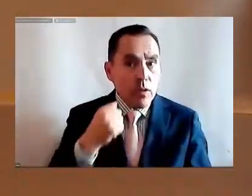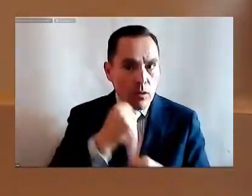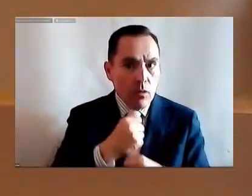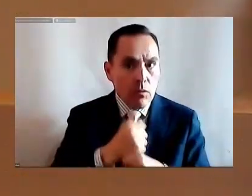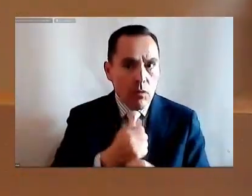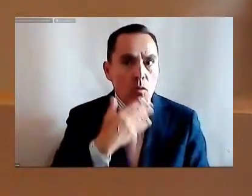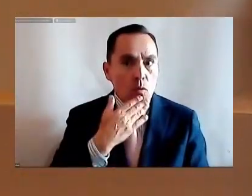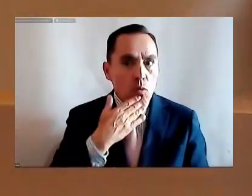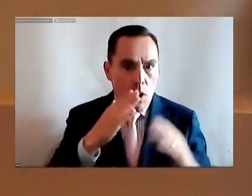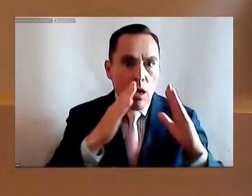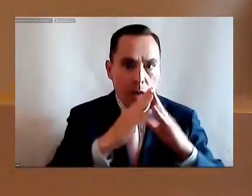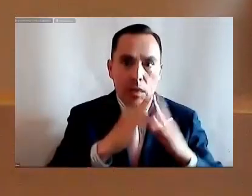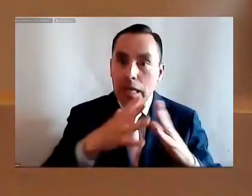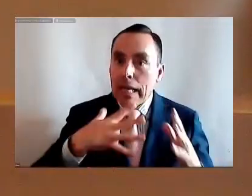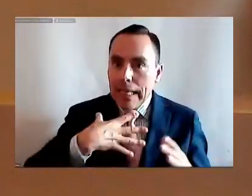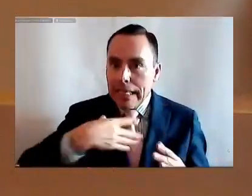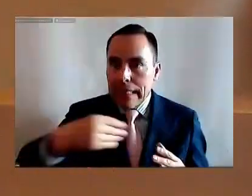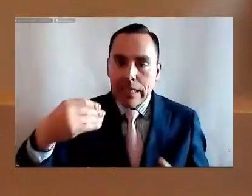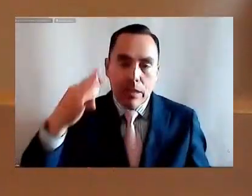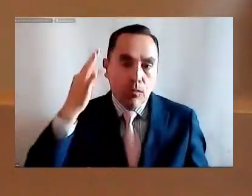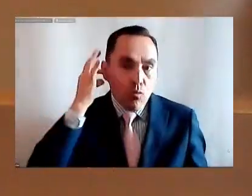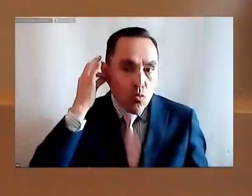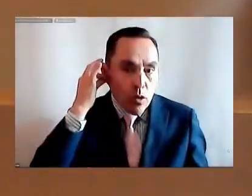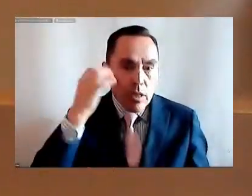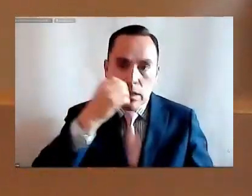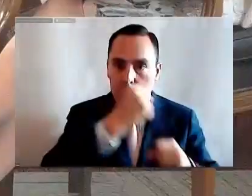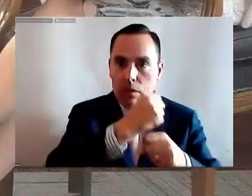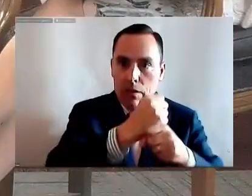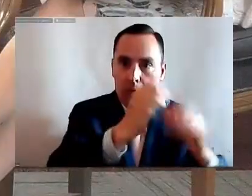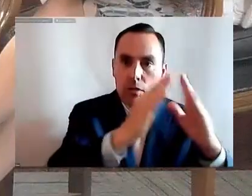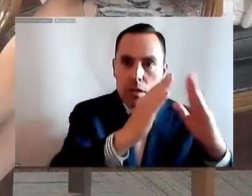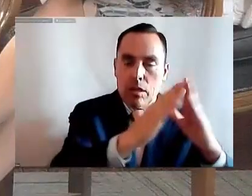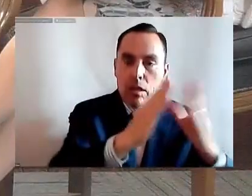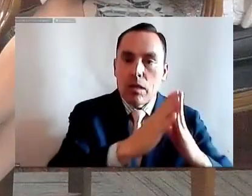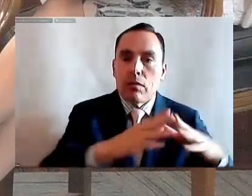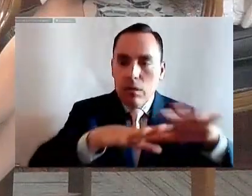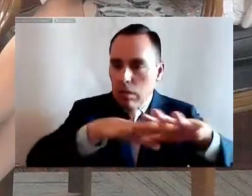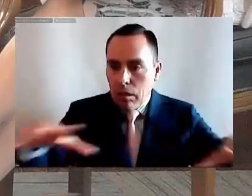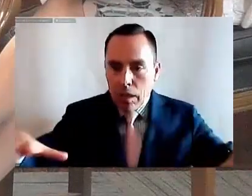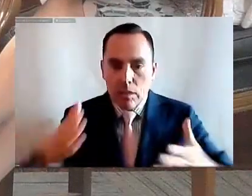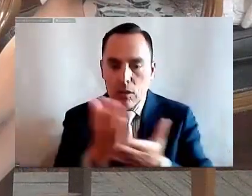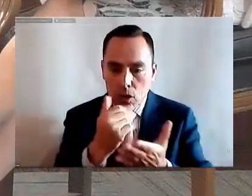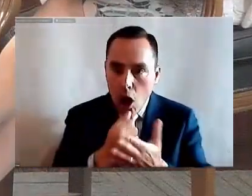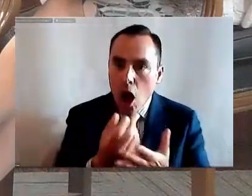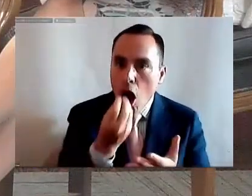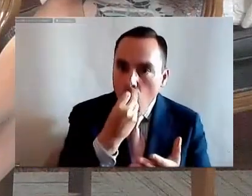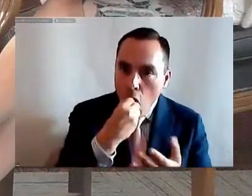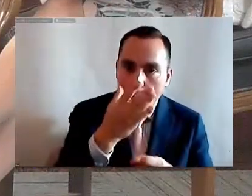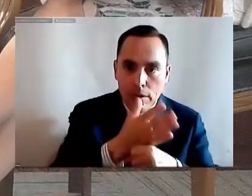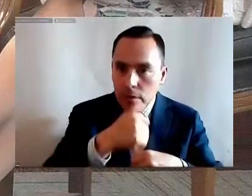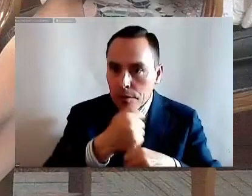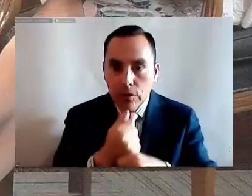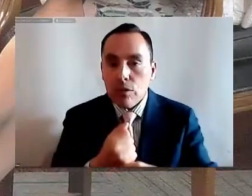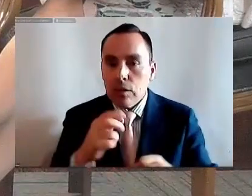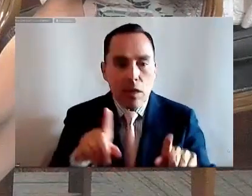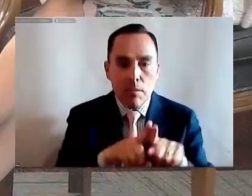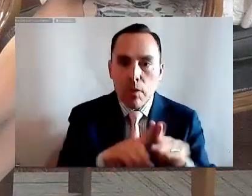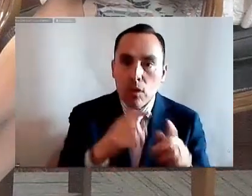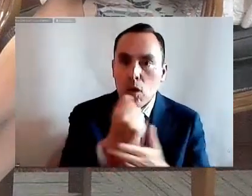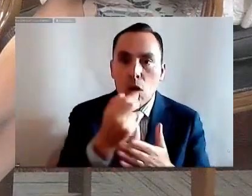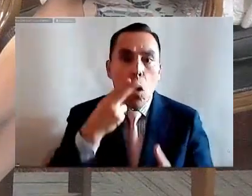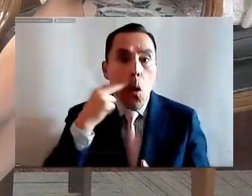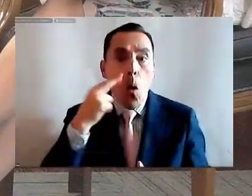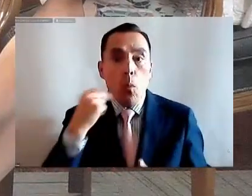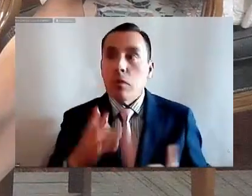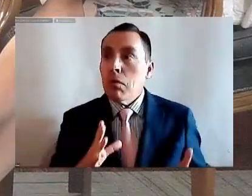hacen las hijas mujeres también. Desde poner la mesa, cocinar, ayudar con el hermano, y no los hombres, hijos.